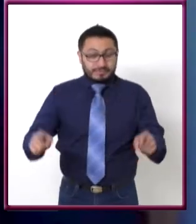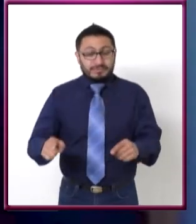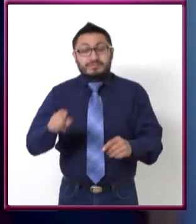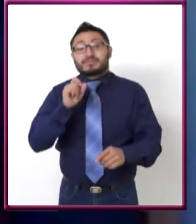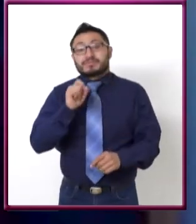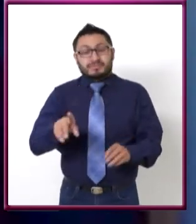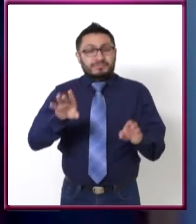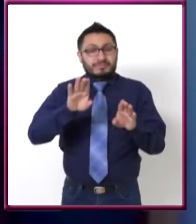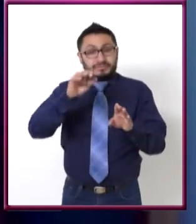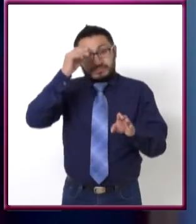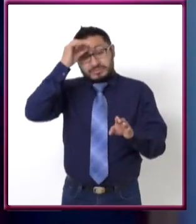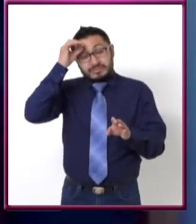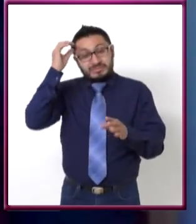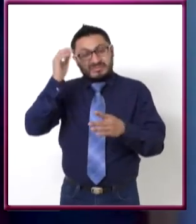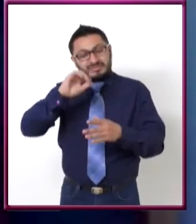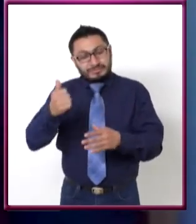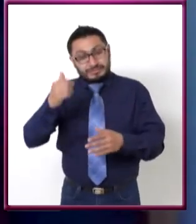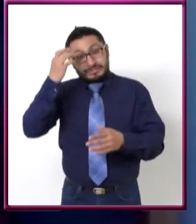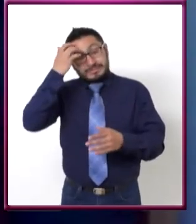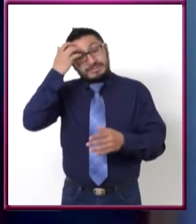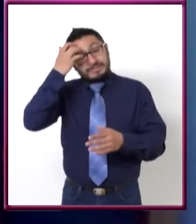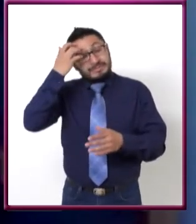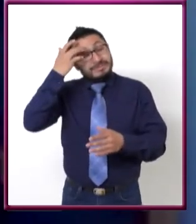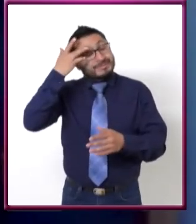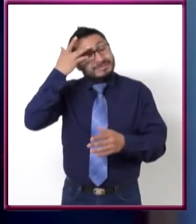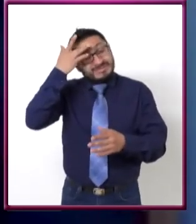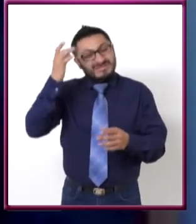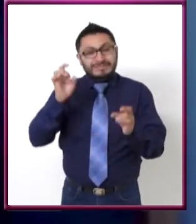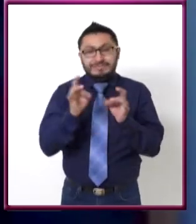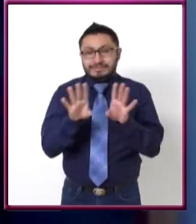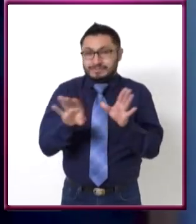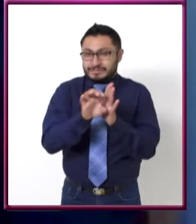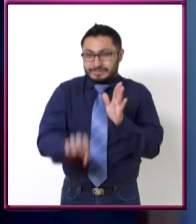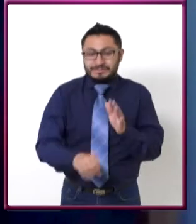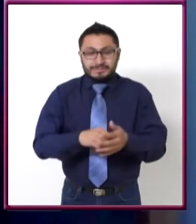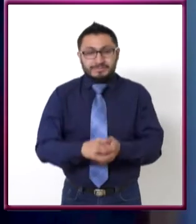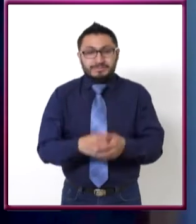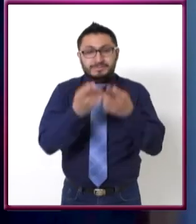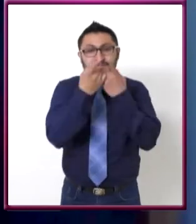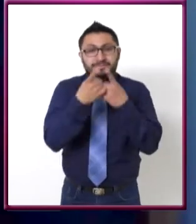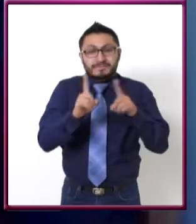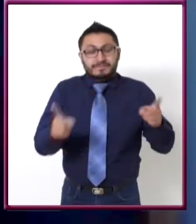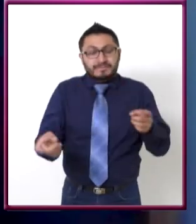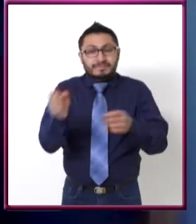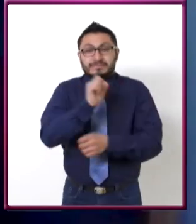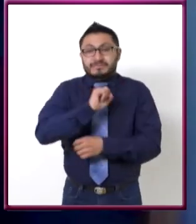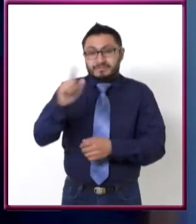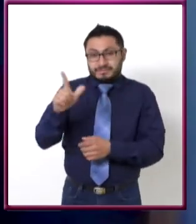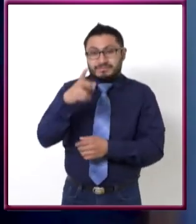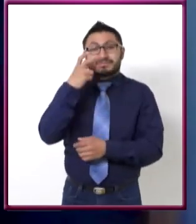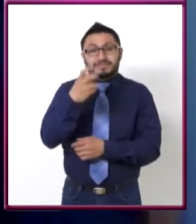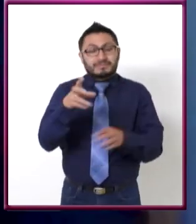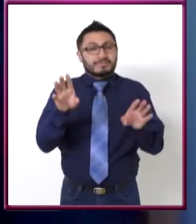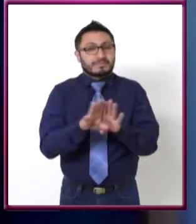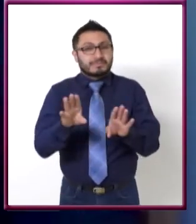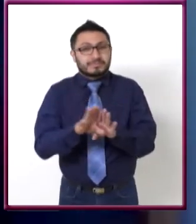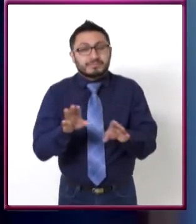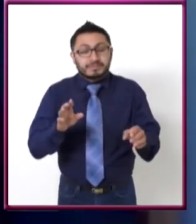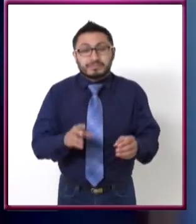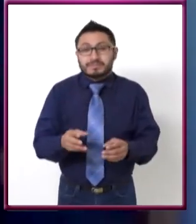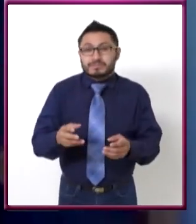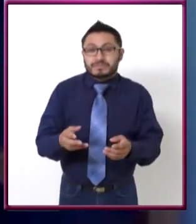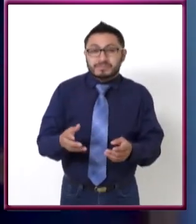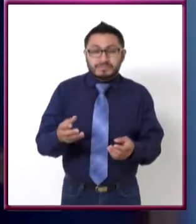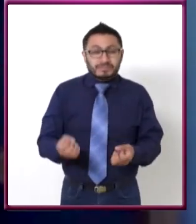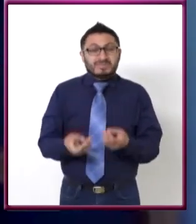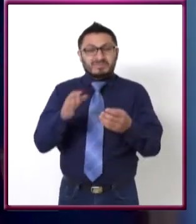También otra de las dimensiones es la cuestión que tiene que ver con el desarrollo profesional, o sea,